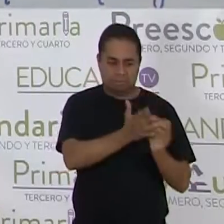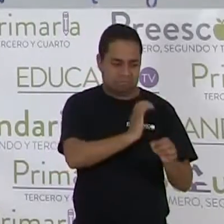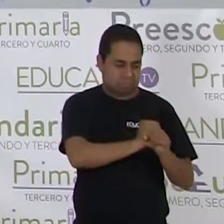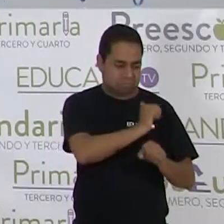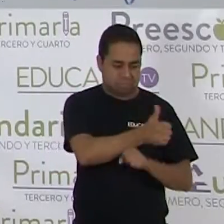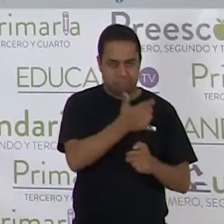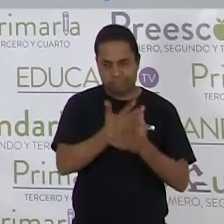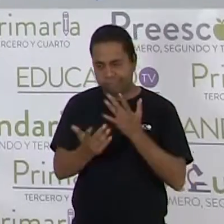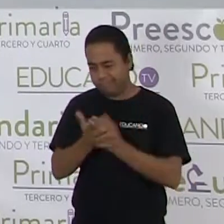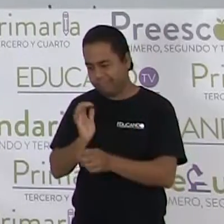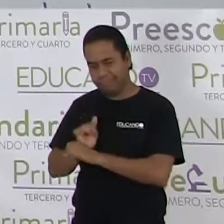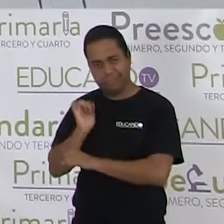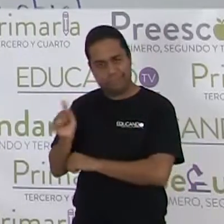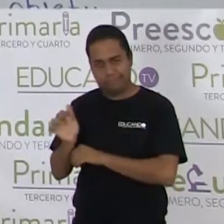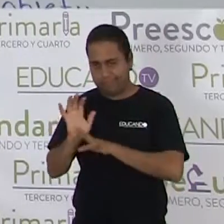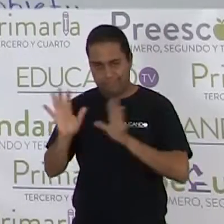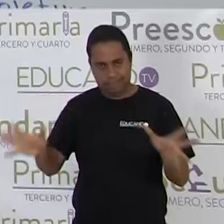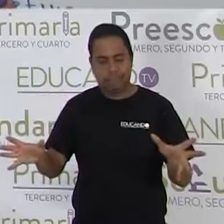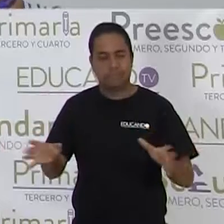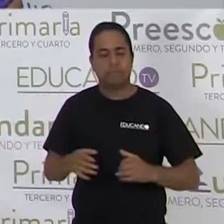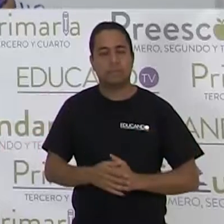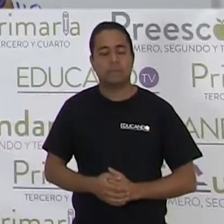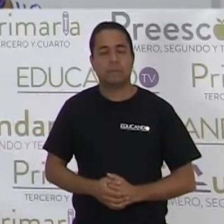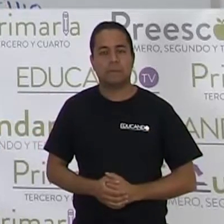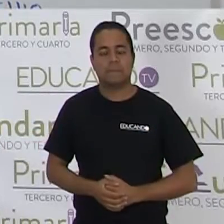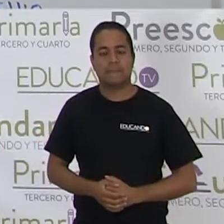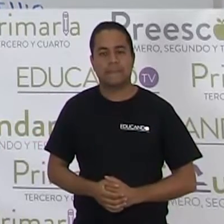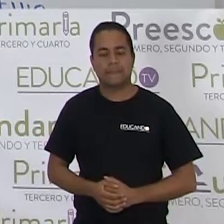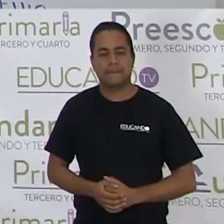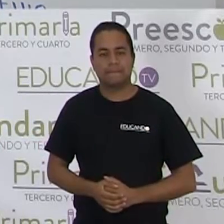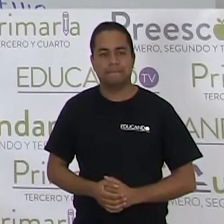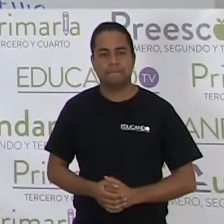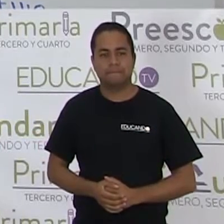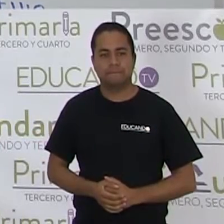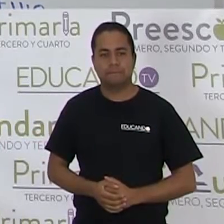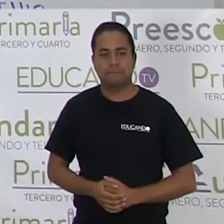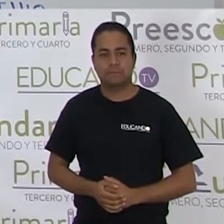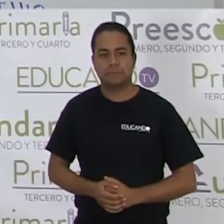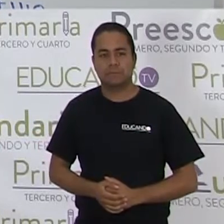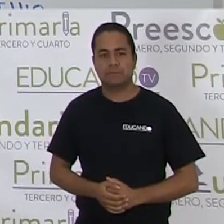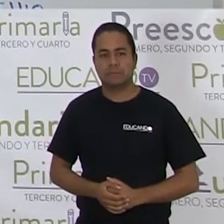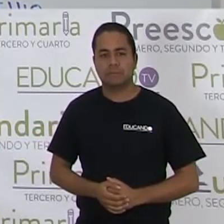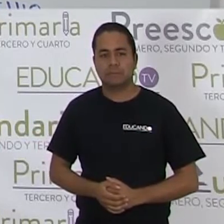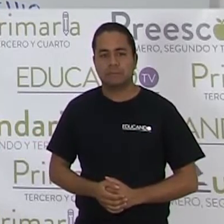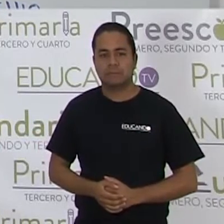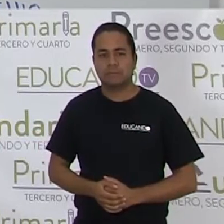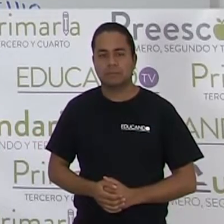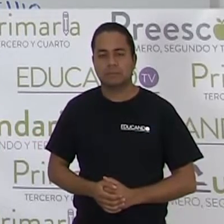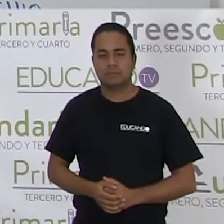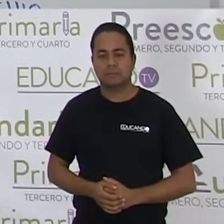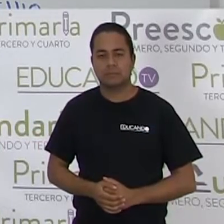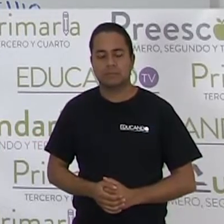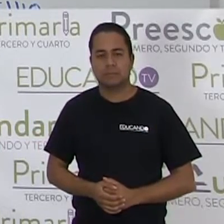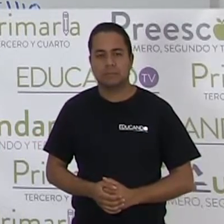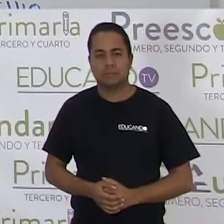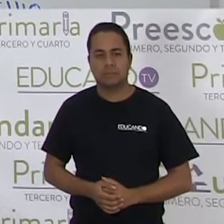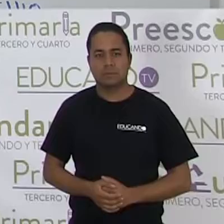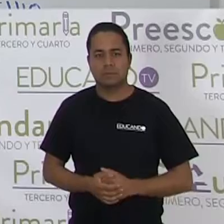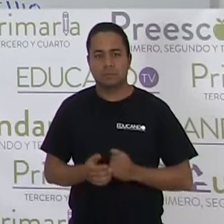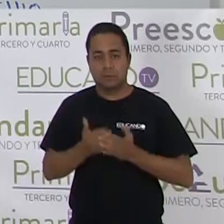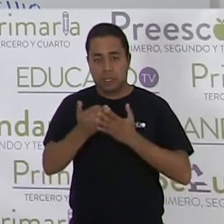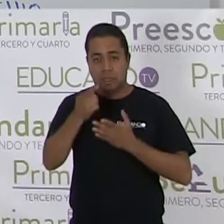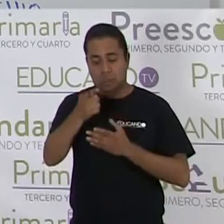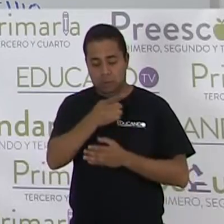¿Bien? Ahora, mucho cuidado cuando tú vayas a tener que describir dichas